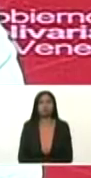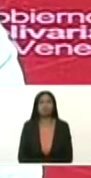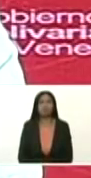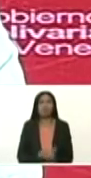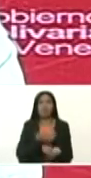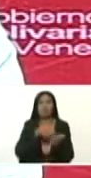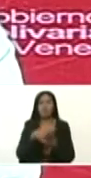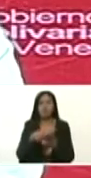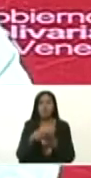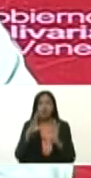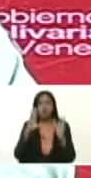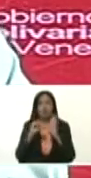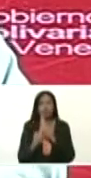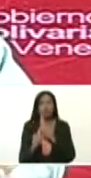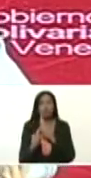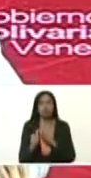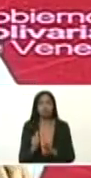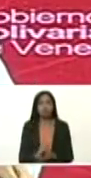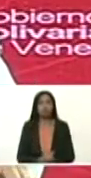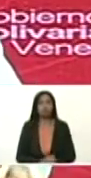Rastrojo y ladrón.